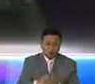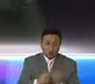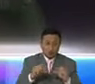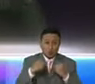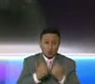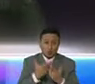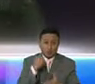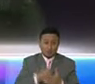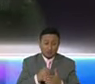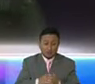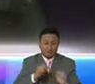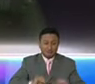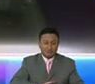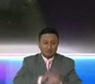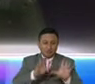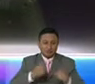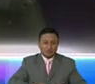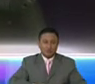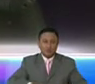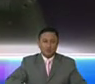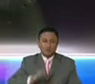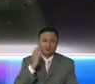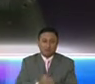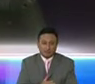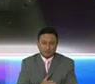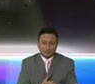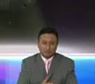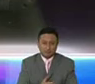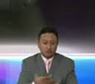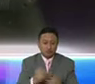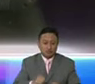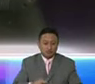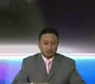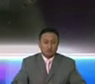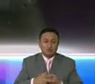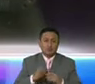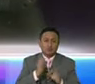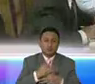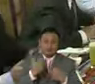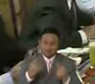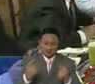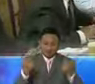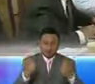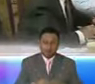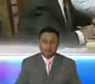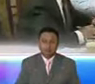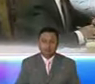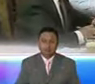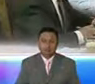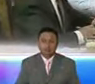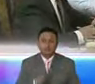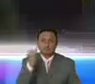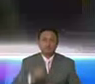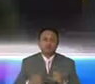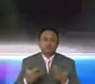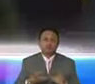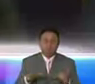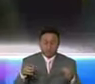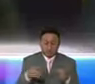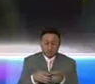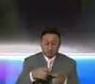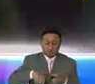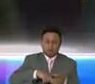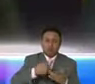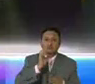Lucha de Transparencia y de Lucha contra la Corrupción puede empezar a funcionar inmediatamente. Culminó explicando que esta comisión buscará que